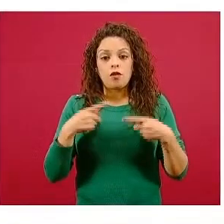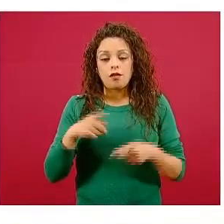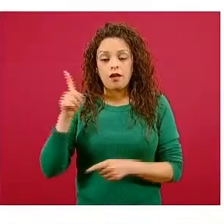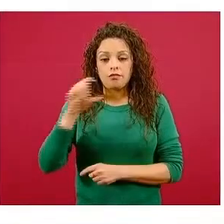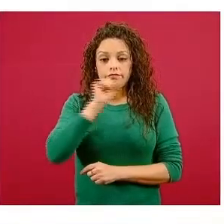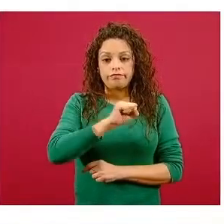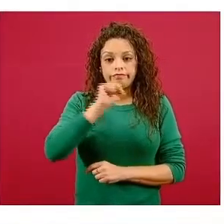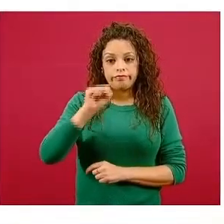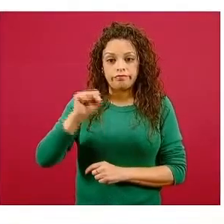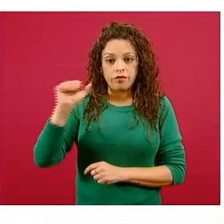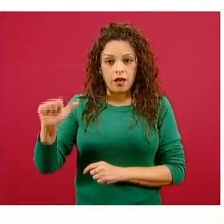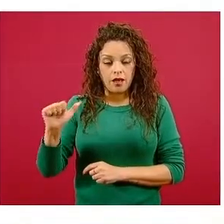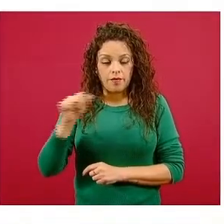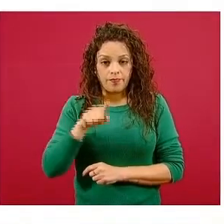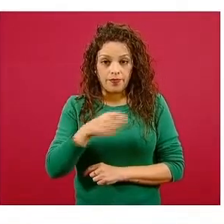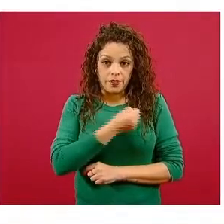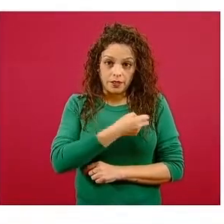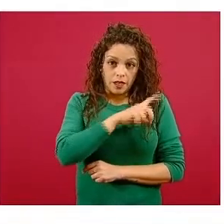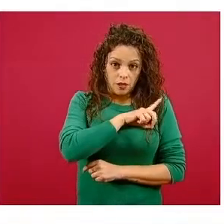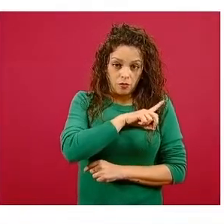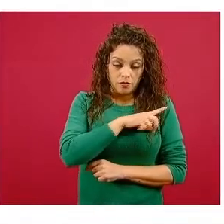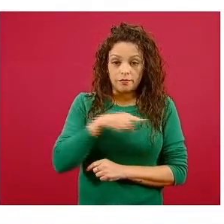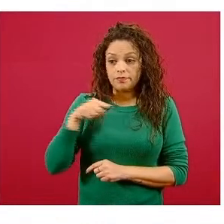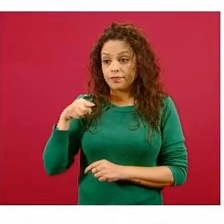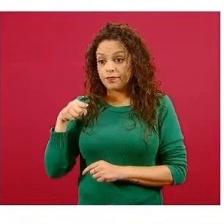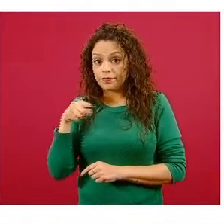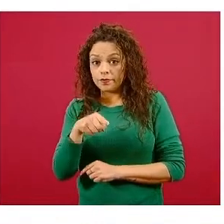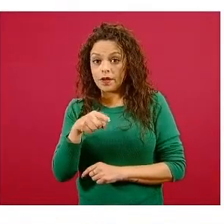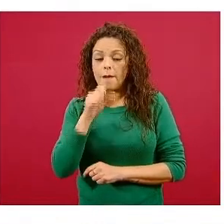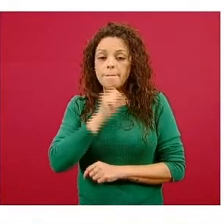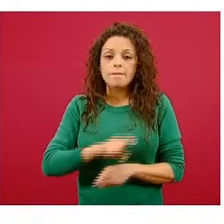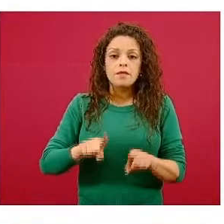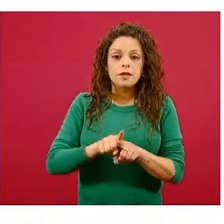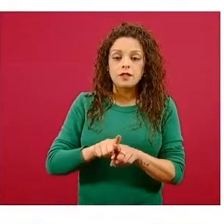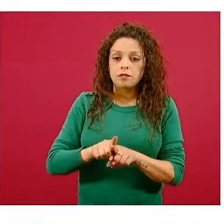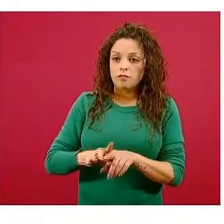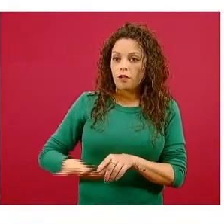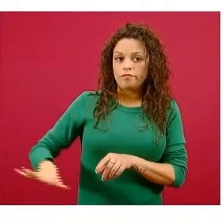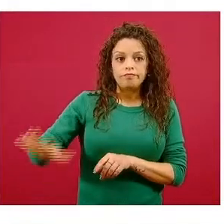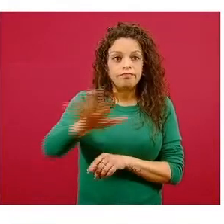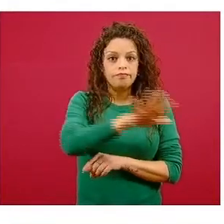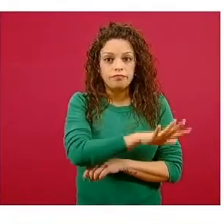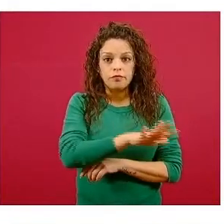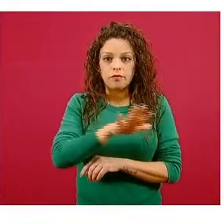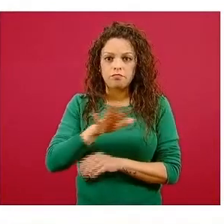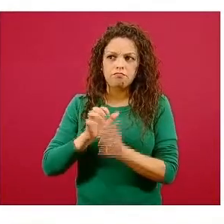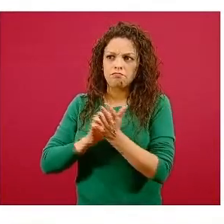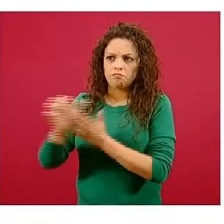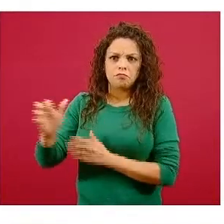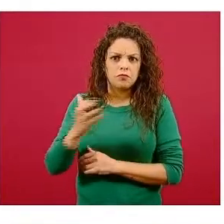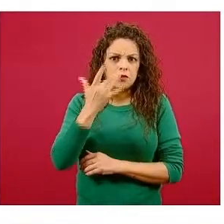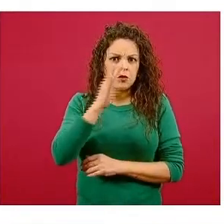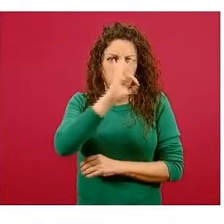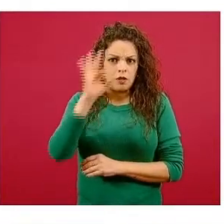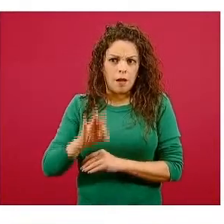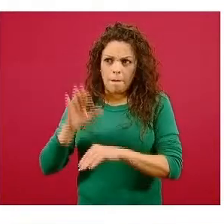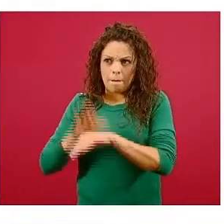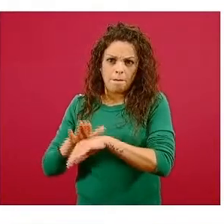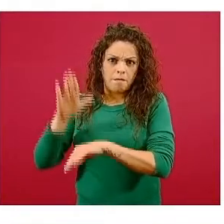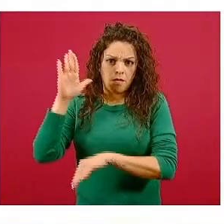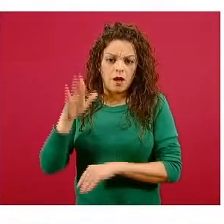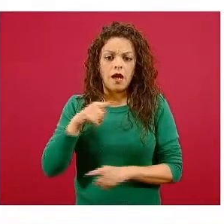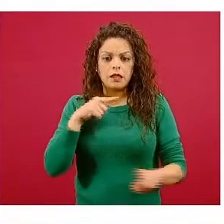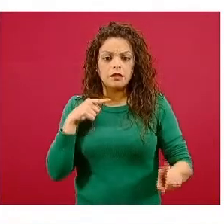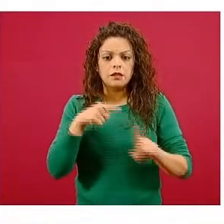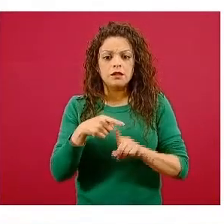de Salud, y de la Secretaría de Salud, igual que la población, la mayor parte, más del 50%, son casos que